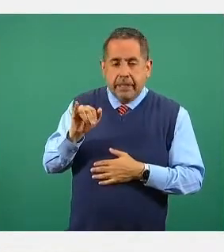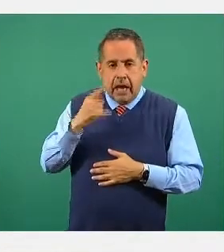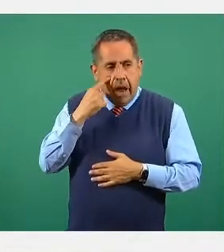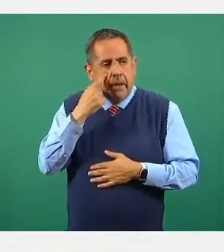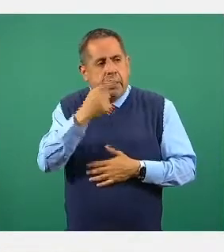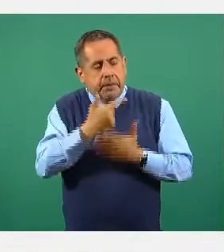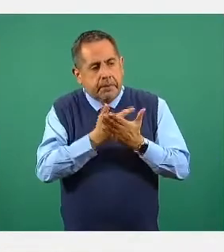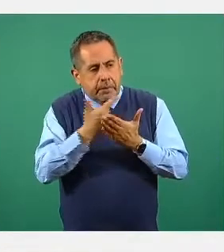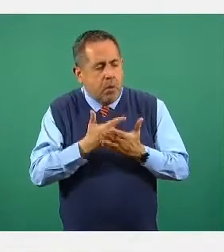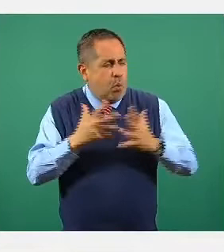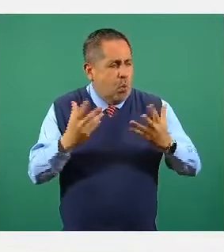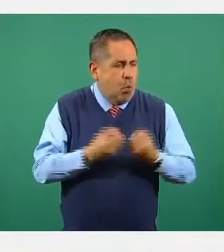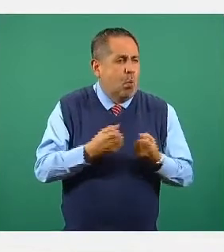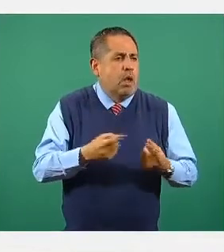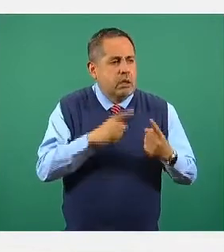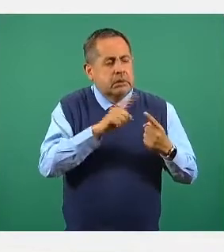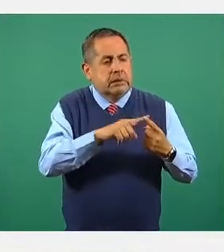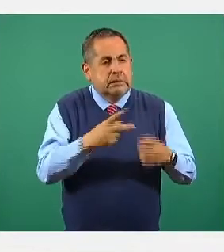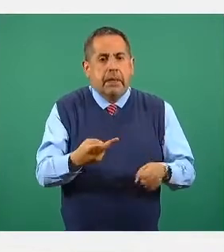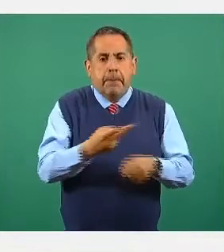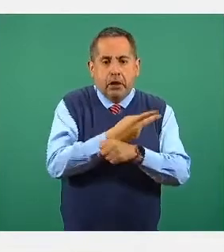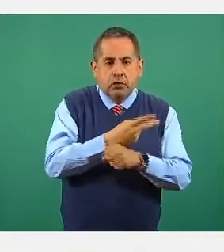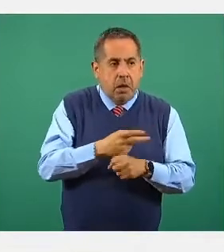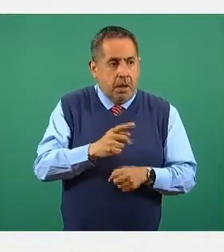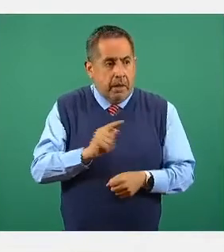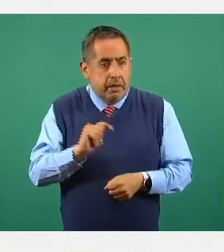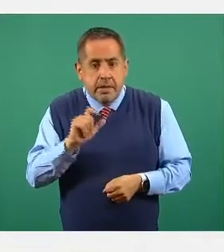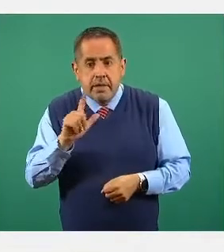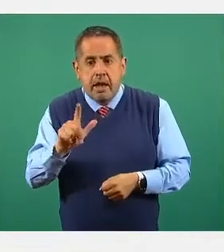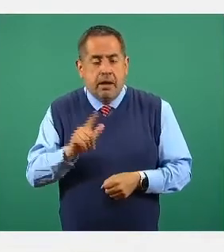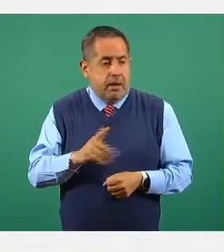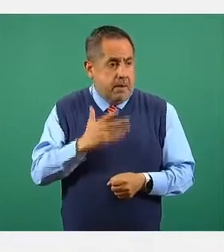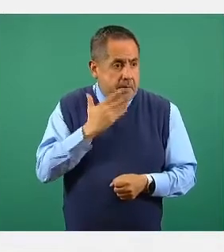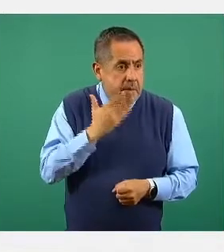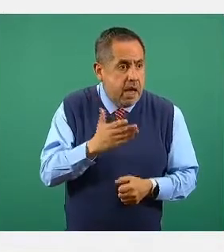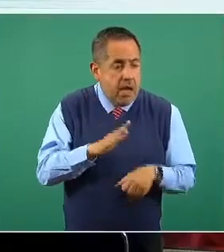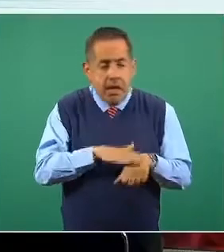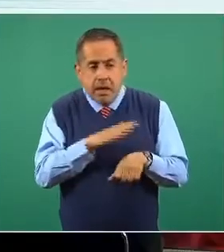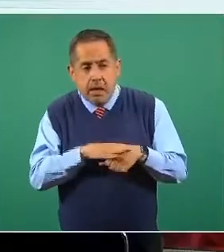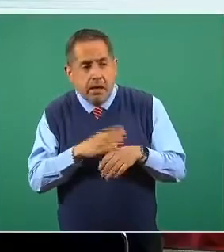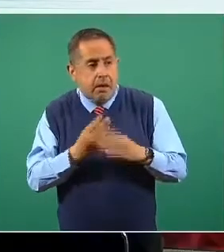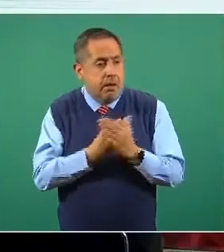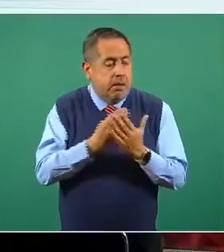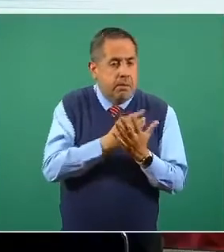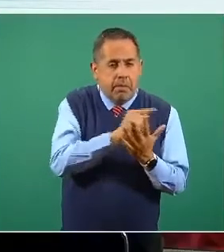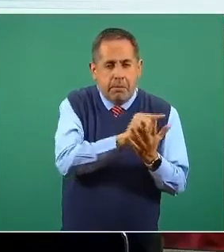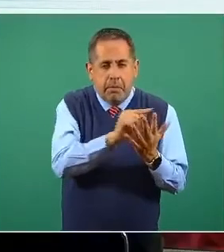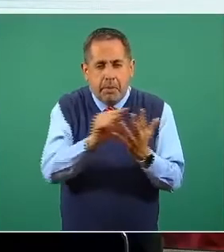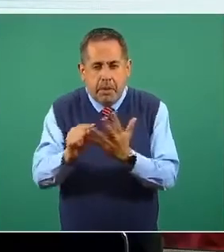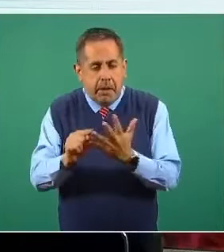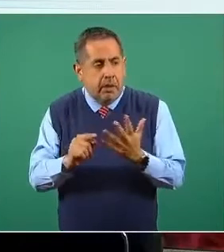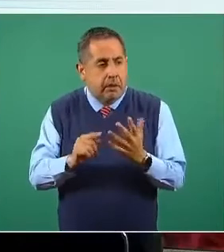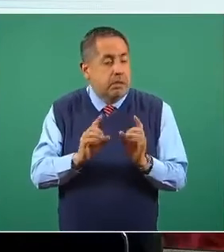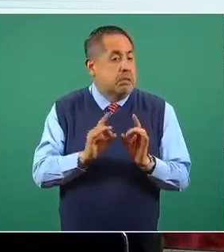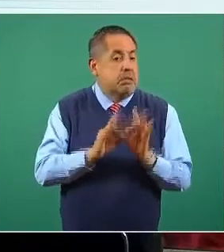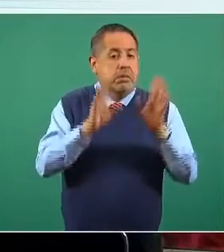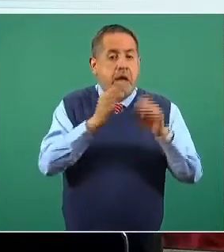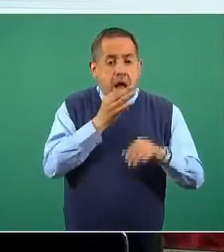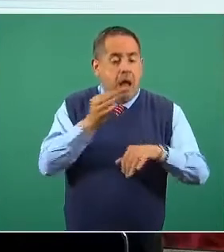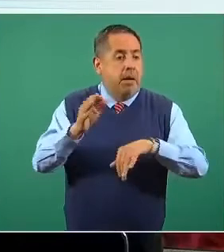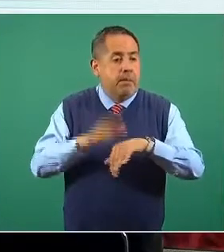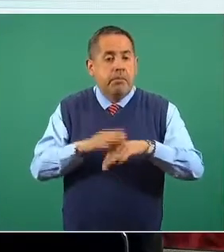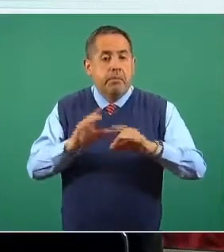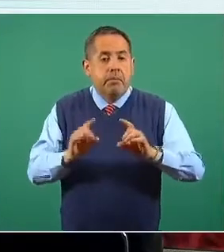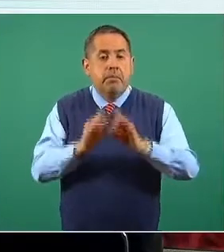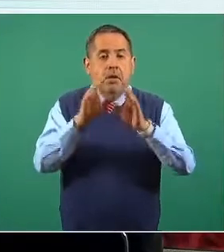está llevando a cabo el monitoreo, la detección, la clasificación inicial y la notificación de los